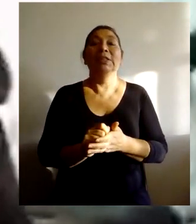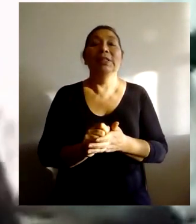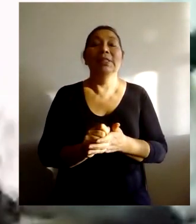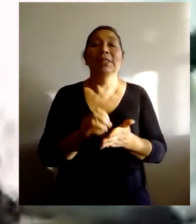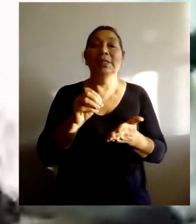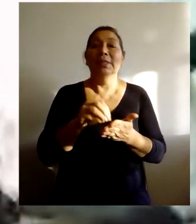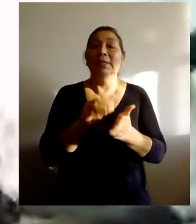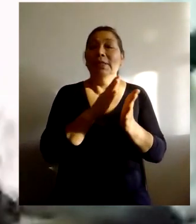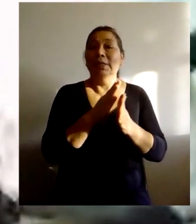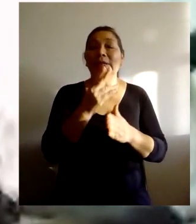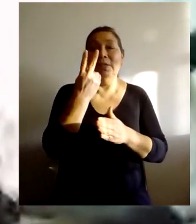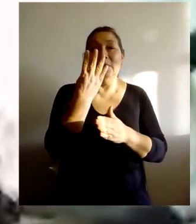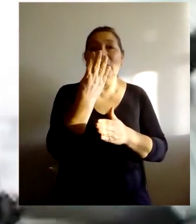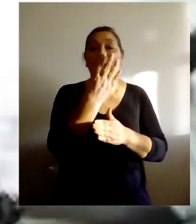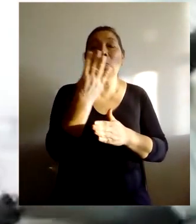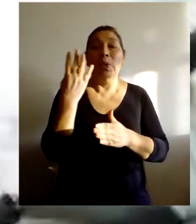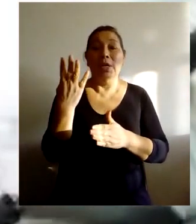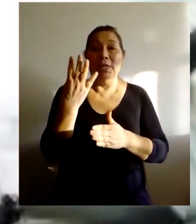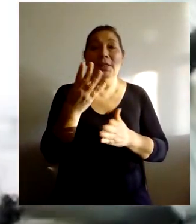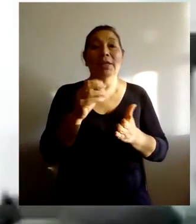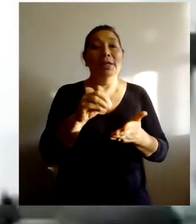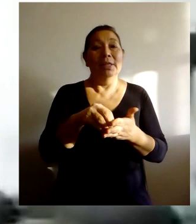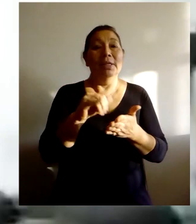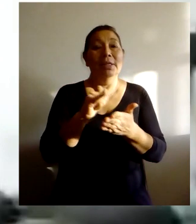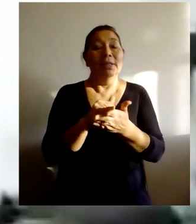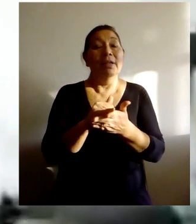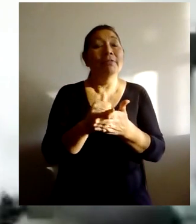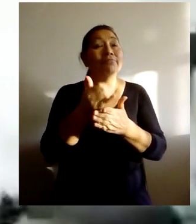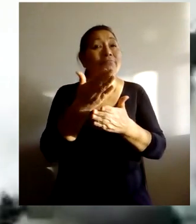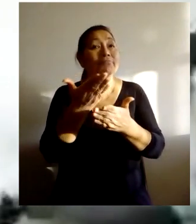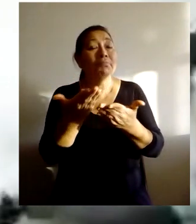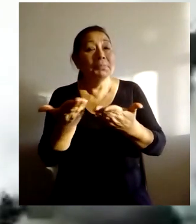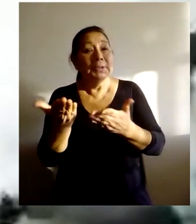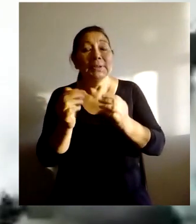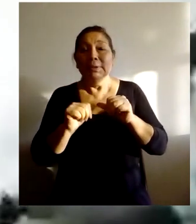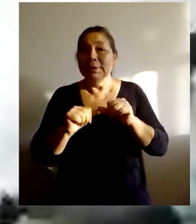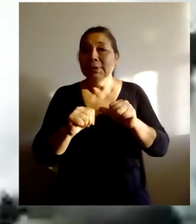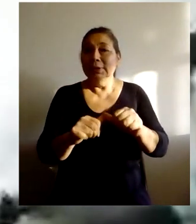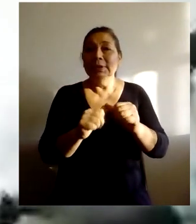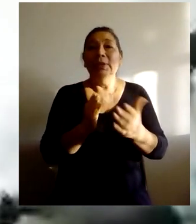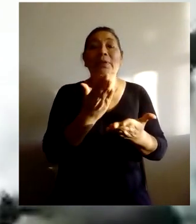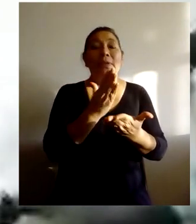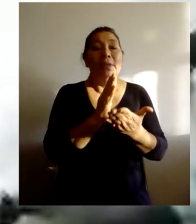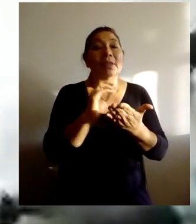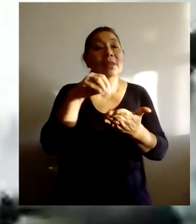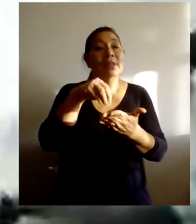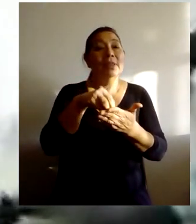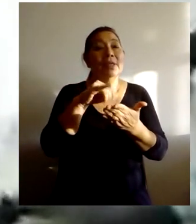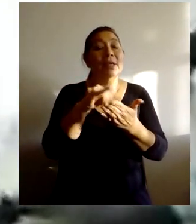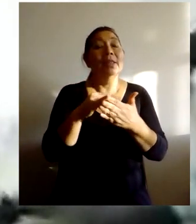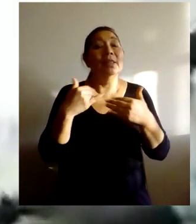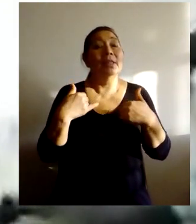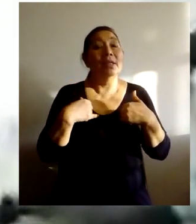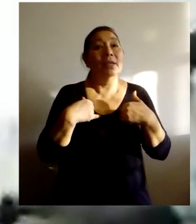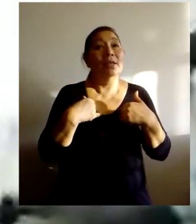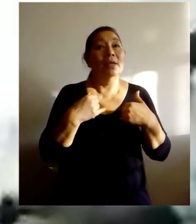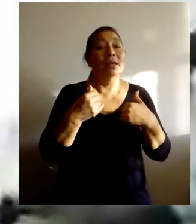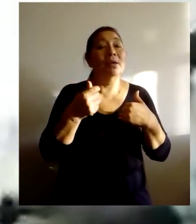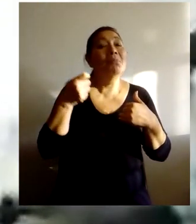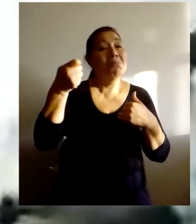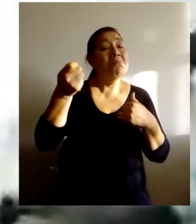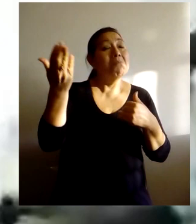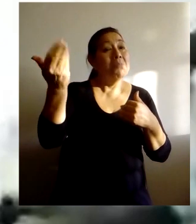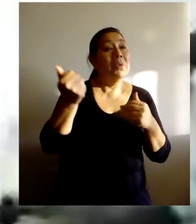la aplicación estricta del artículo 44, que es aplicable a la capacidad permanente parcial, dado que el causante tenía